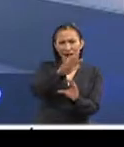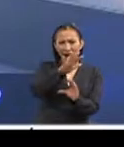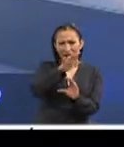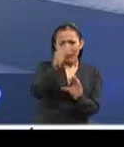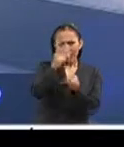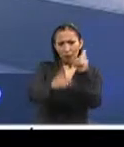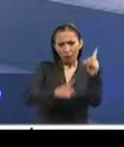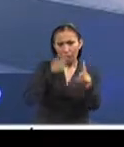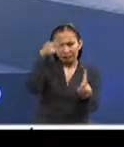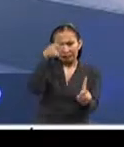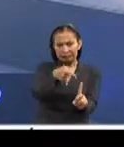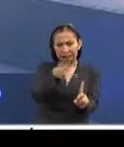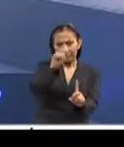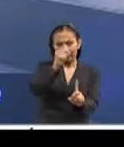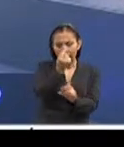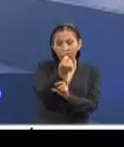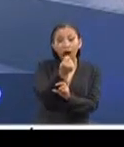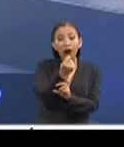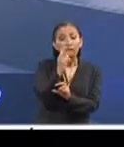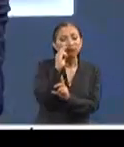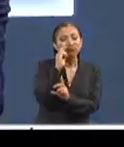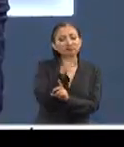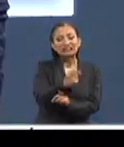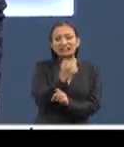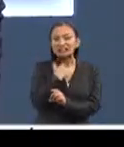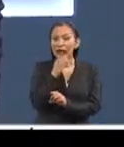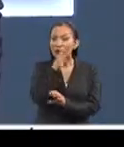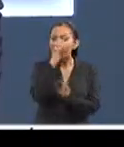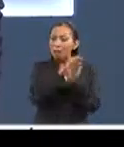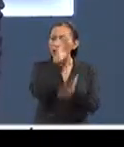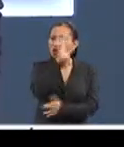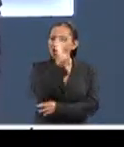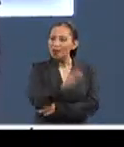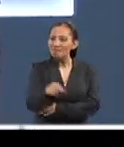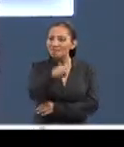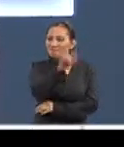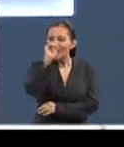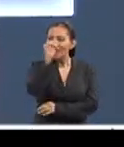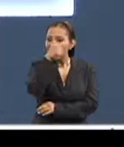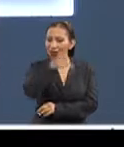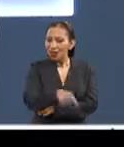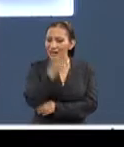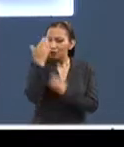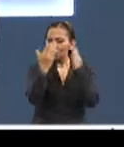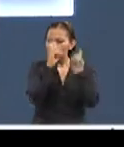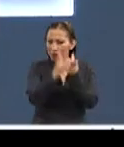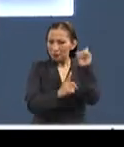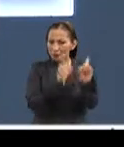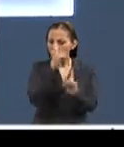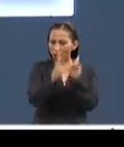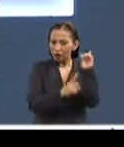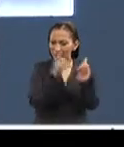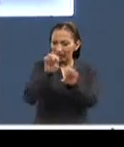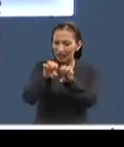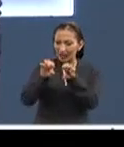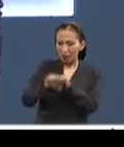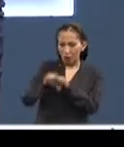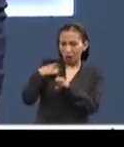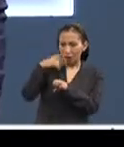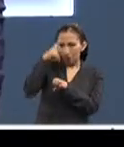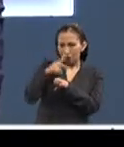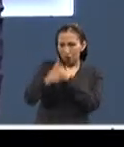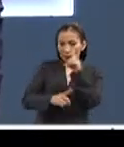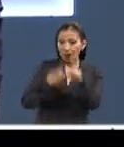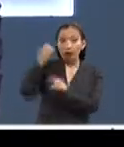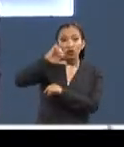área precisamente técnica, nos damos cuenta que un alto porcentaje de los técnicos en nuestro país, de los diferentes selectivos a nivel nacional,